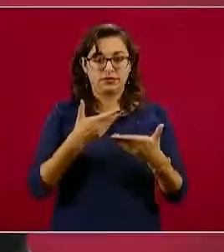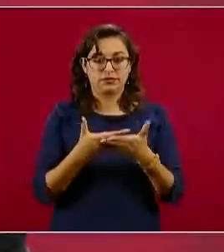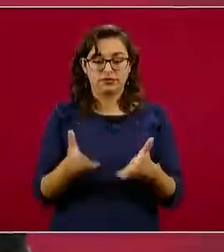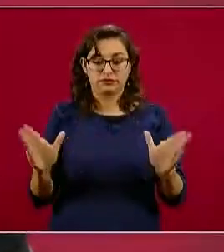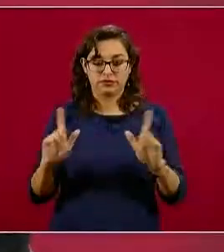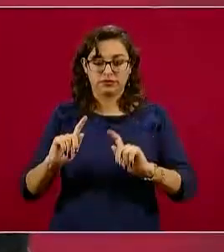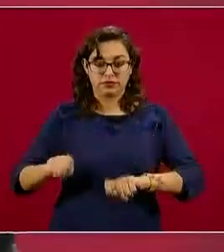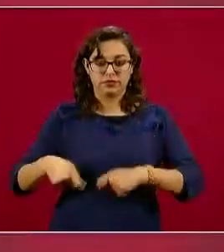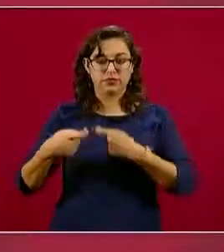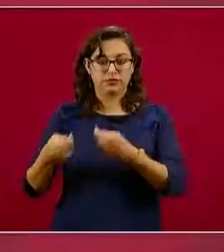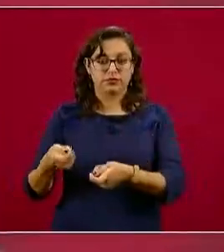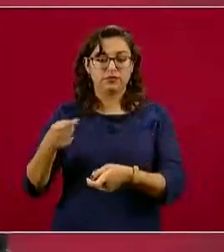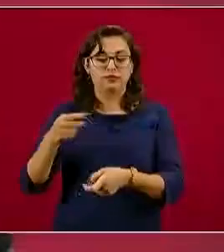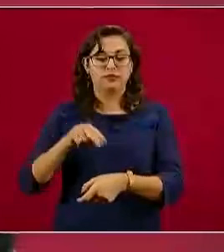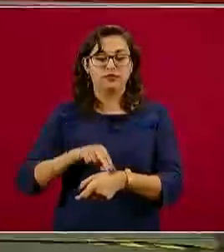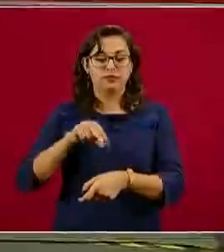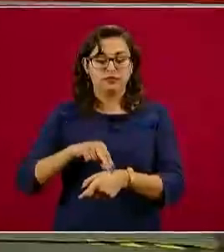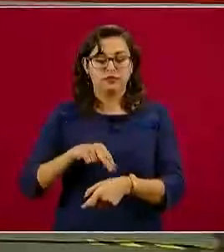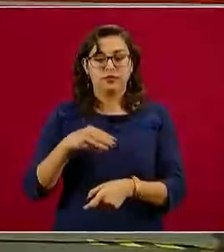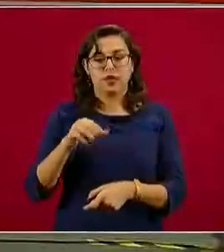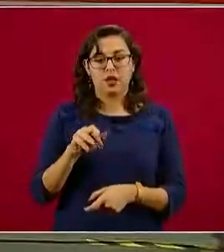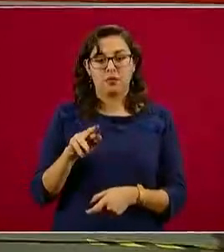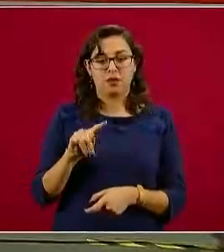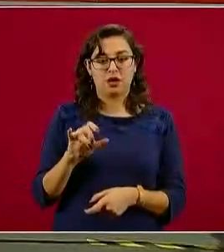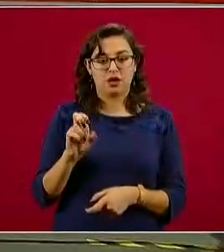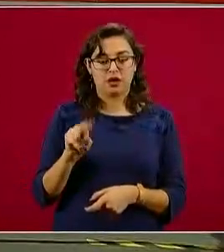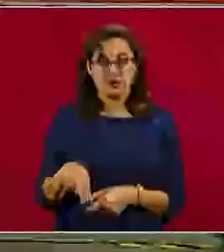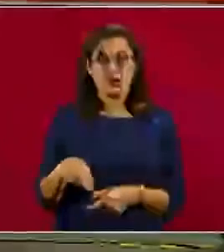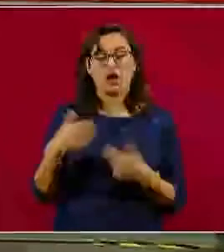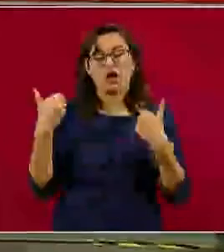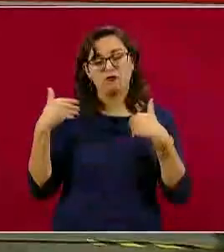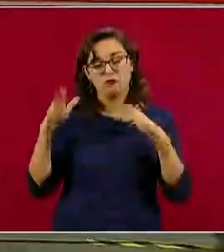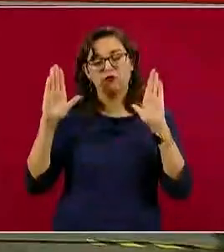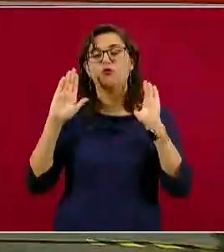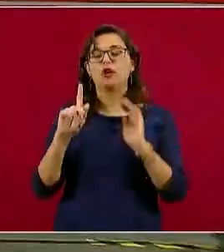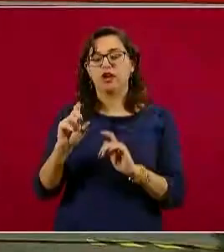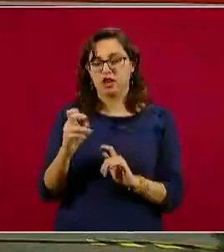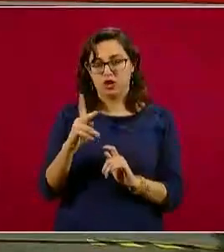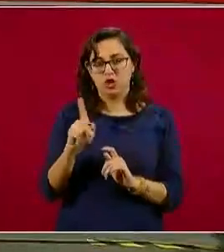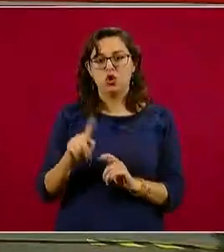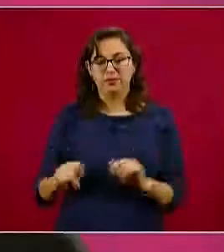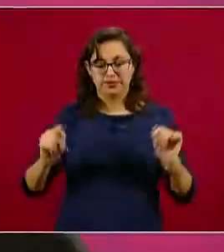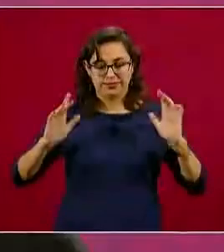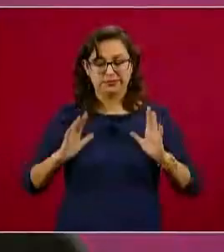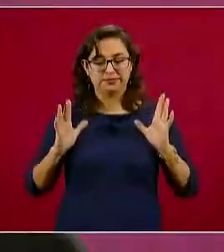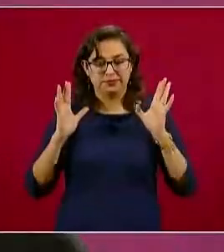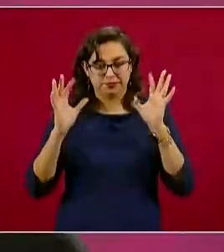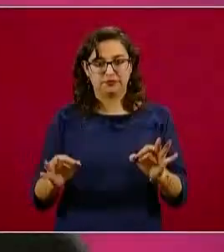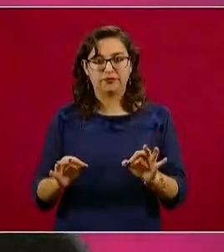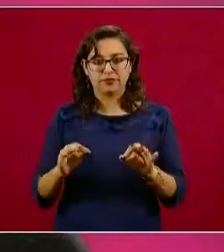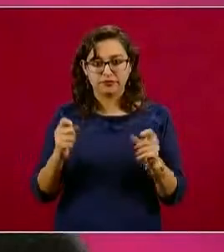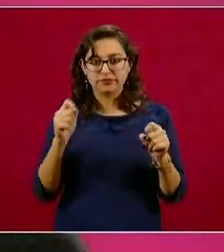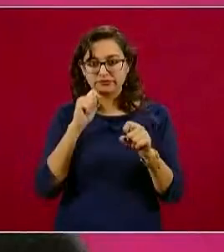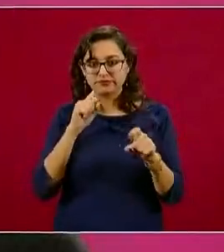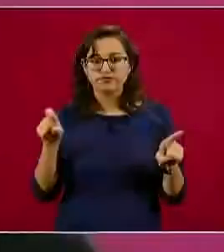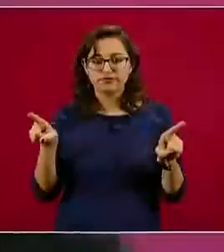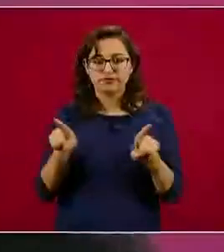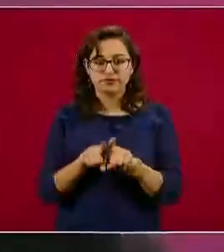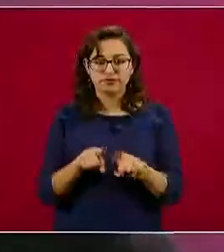está a cargo del doctor Martín Layú y en su momento el doctor Rui López Ridaura también fue de los fundadores e investigadores de este